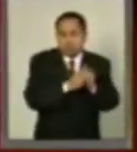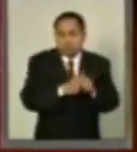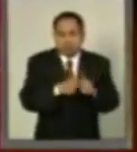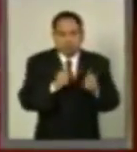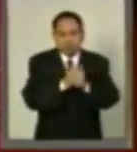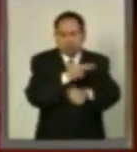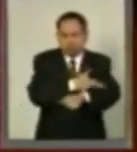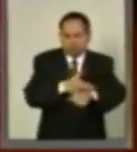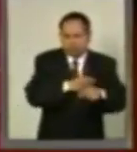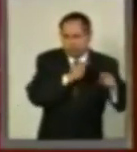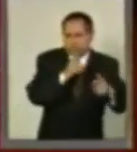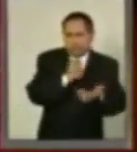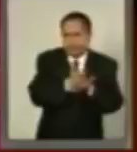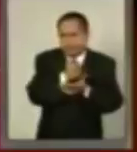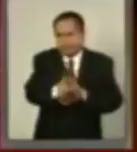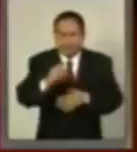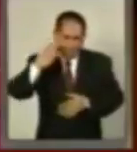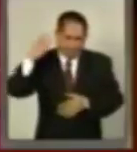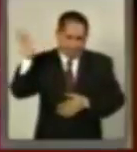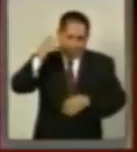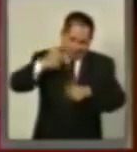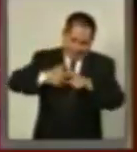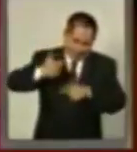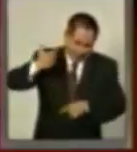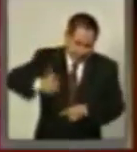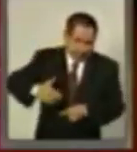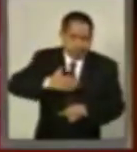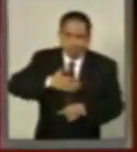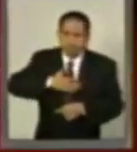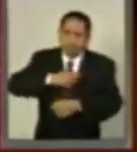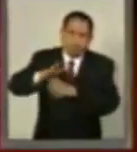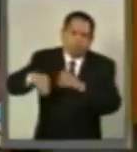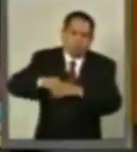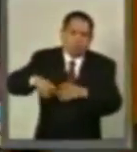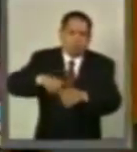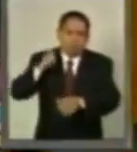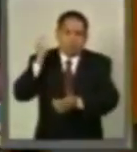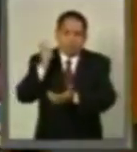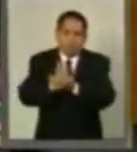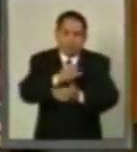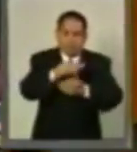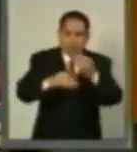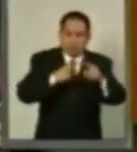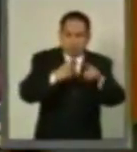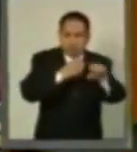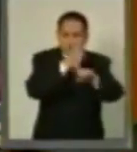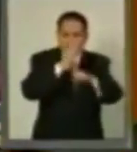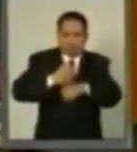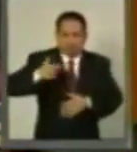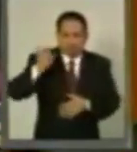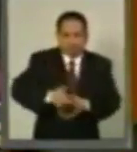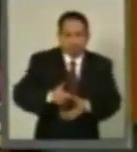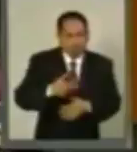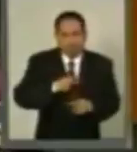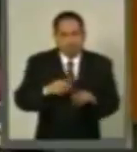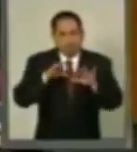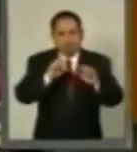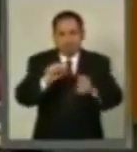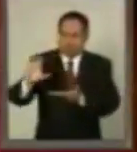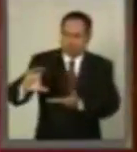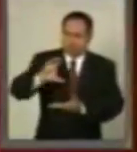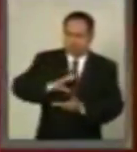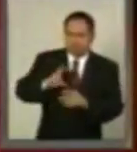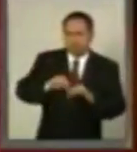vida. Todo se paga desde la federación, todo. Y como estamos en todos los estados, quiero decirle que ha sido insuficiente el presupuesto que